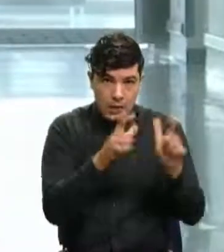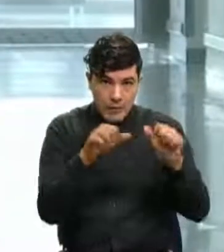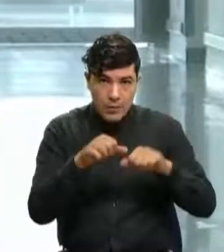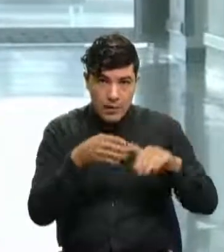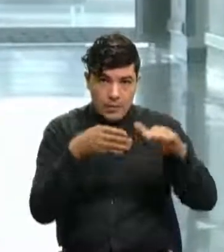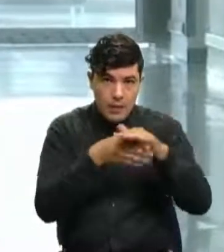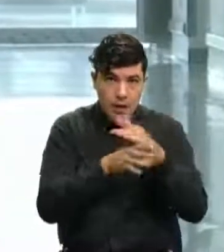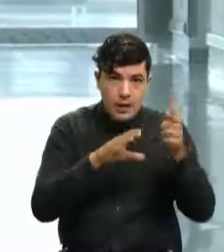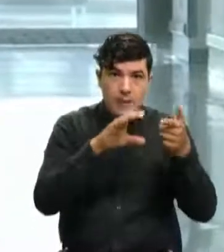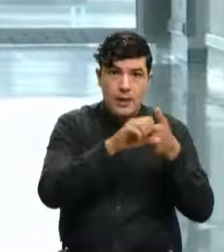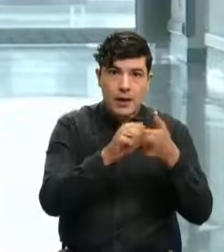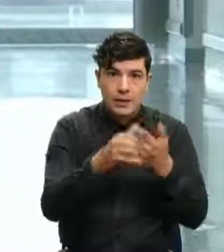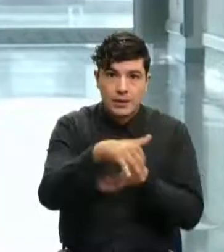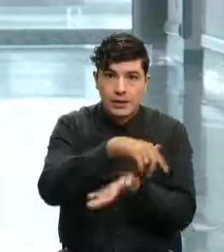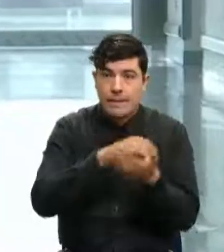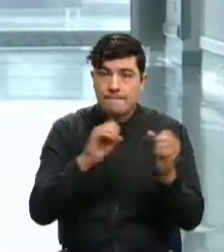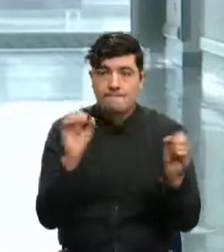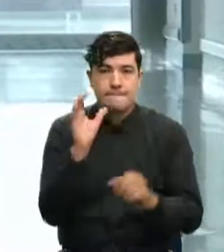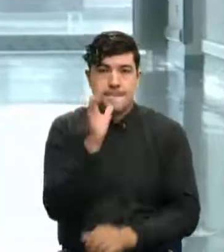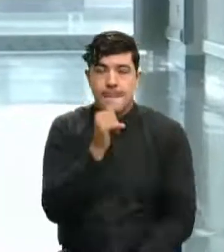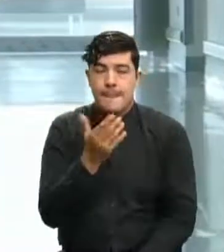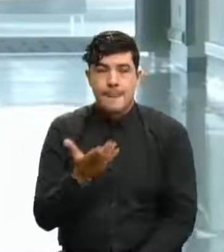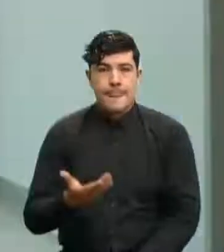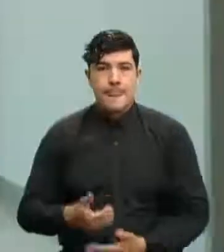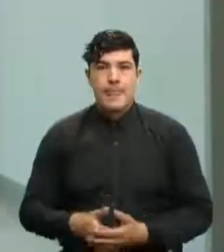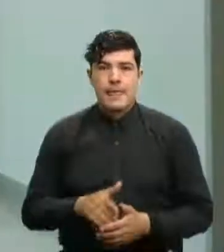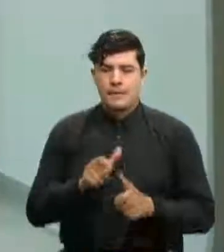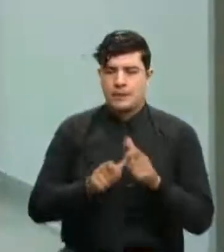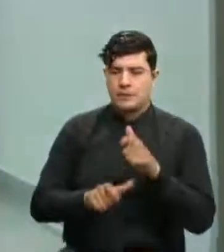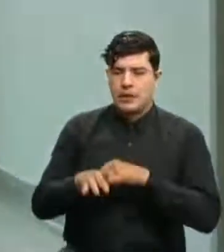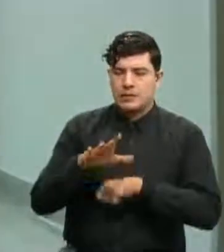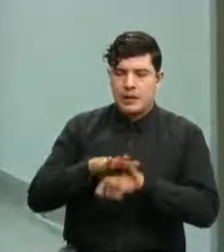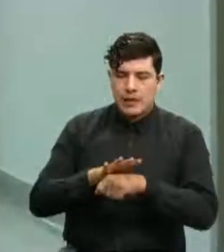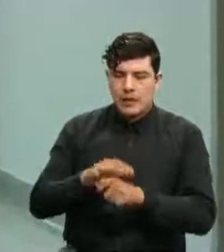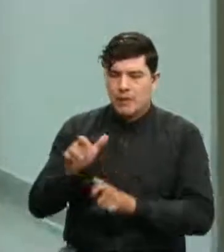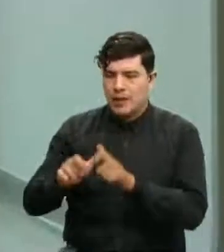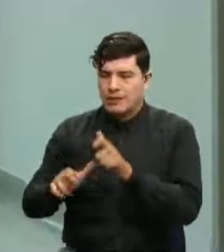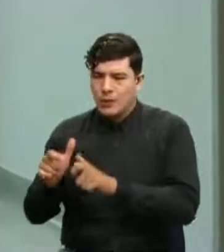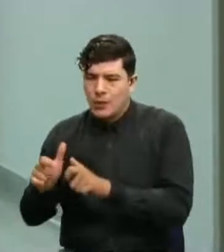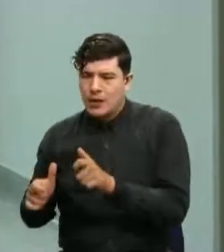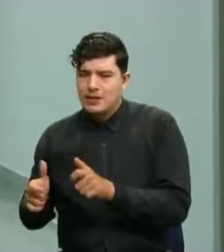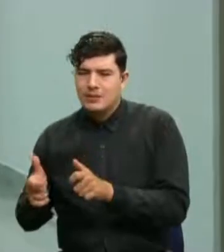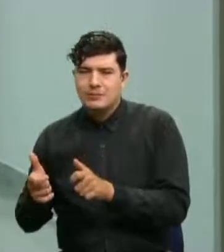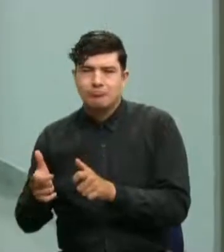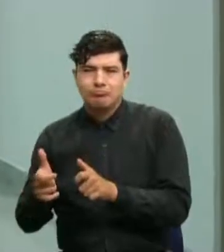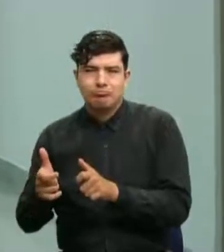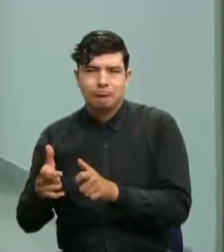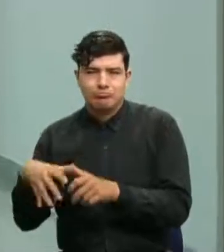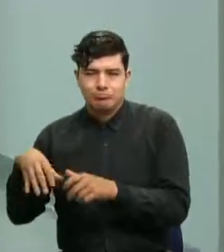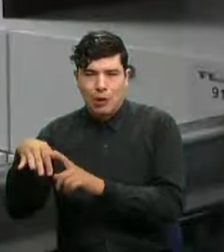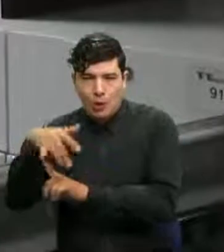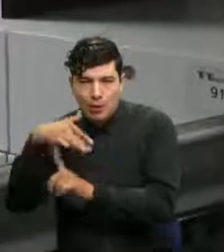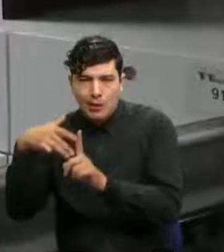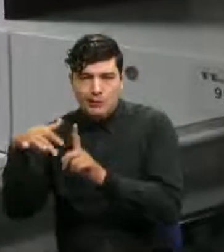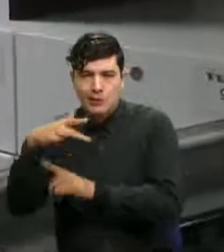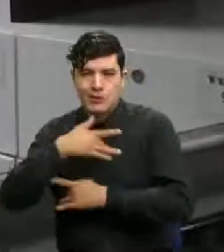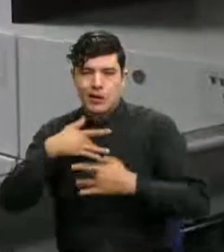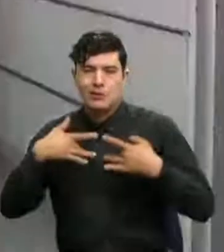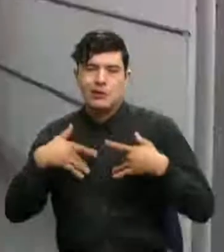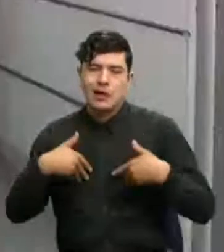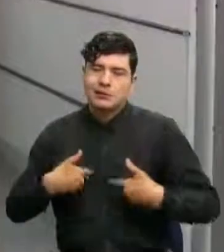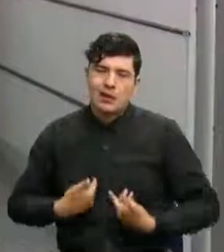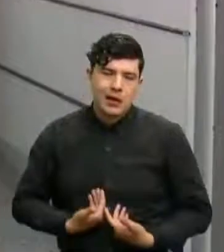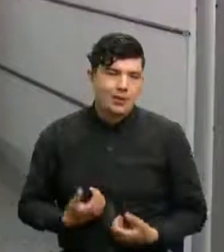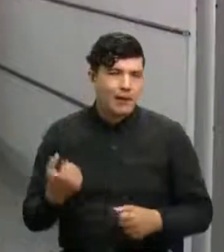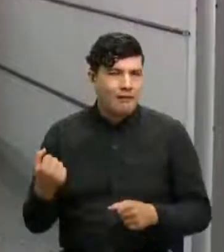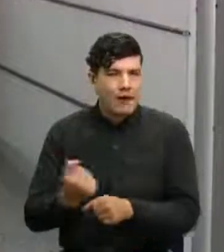más pacientes. Los médicos y el personal de la salud ya están agotados por tanto trabajo y la alta demanda de pacientes con COVID-19. Dicen